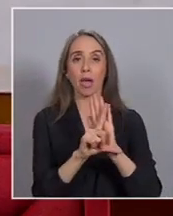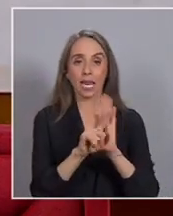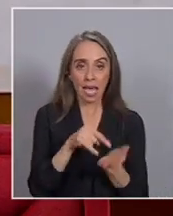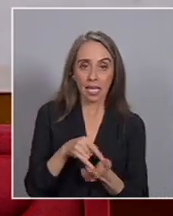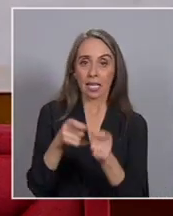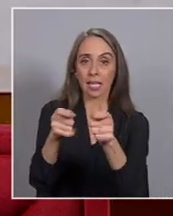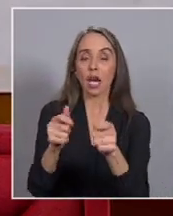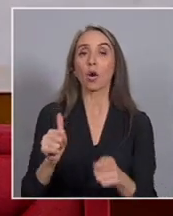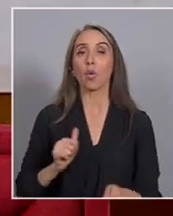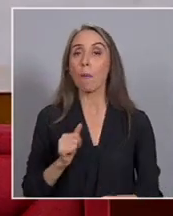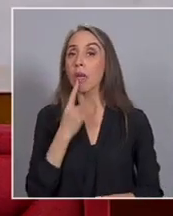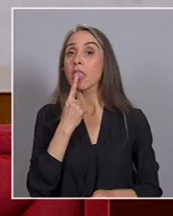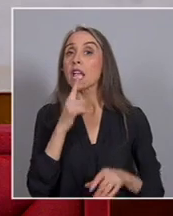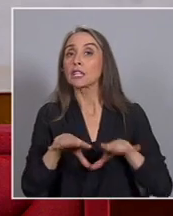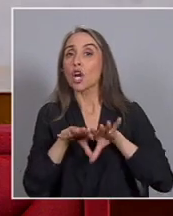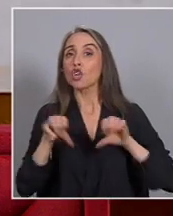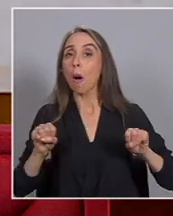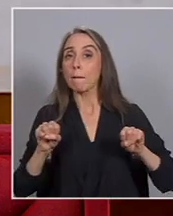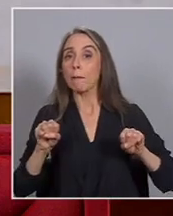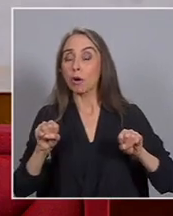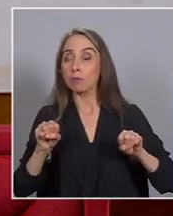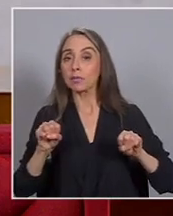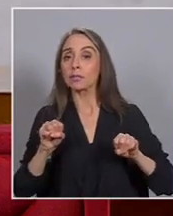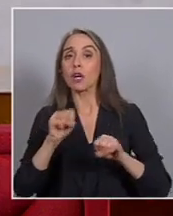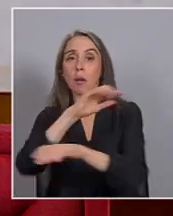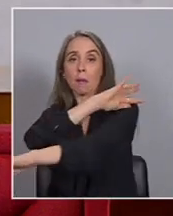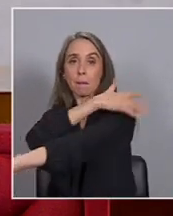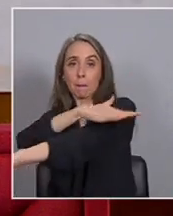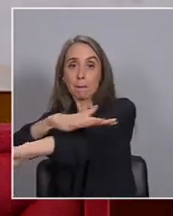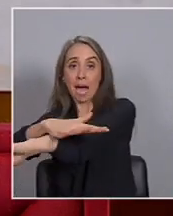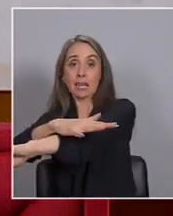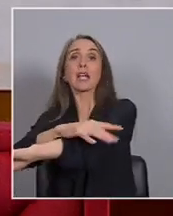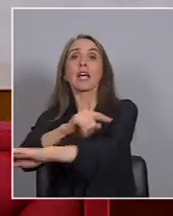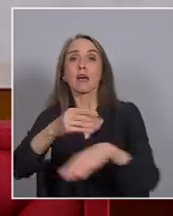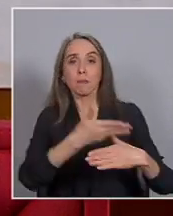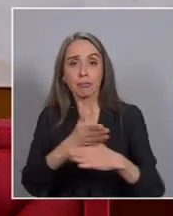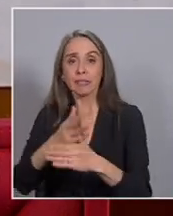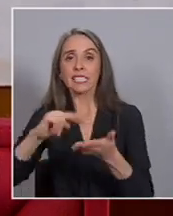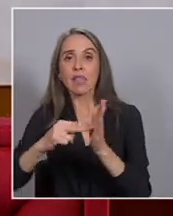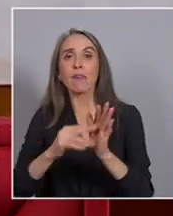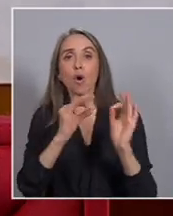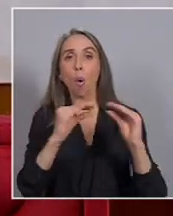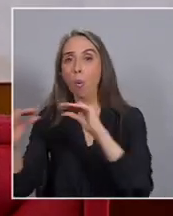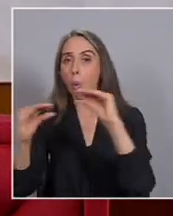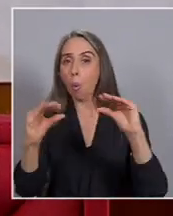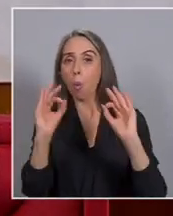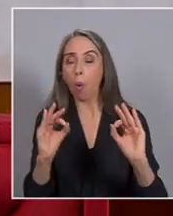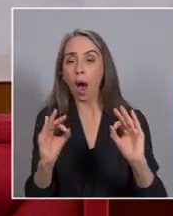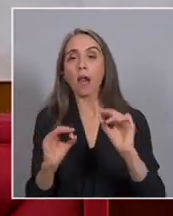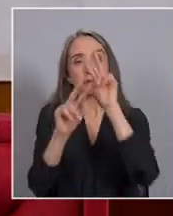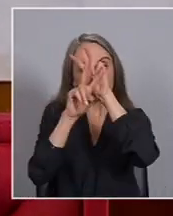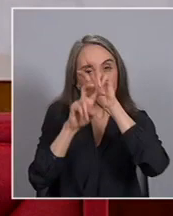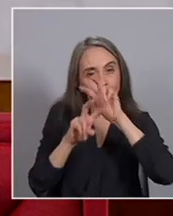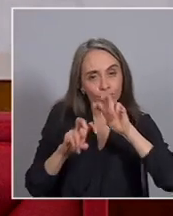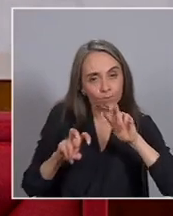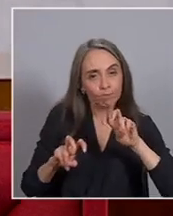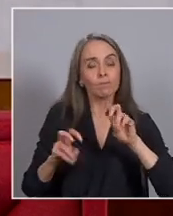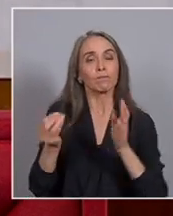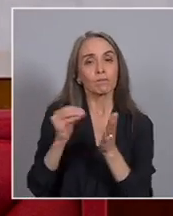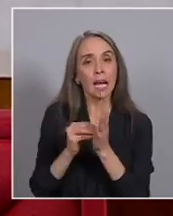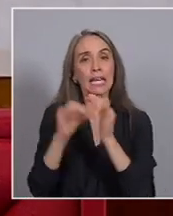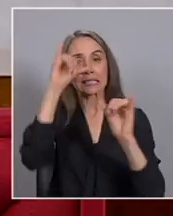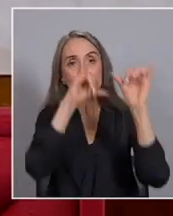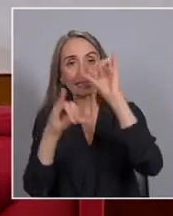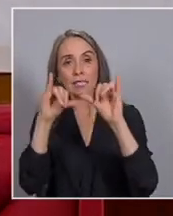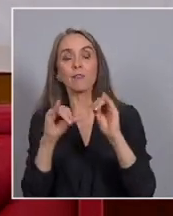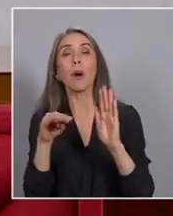de ley que cumplirá nuestro compromiso de una distribución más equitativa de recursos, fortaleciendo la investigación científica, logrando